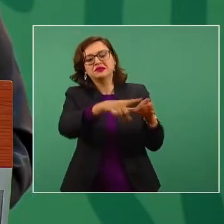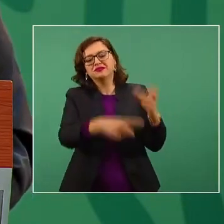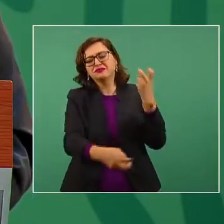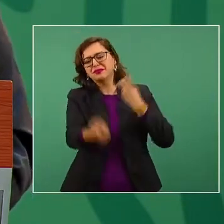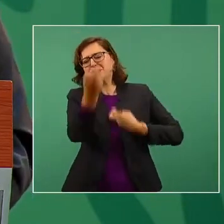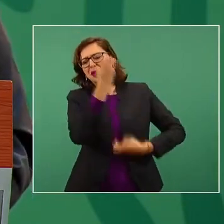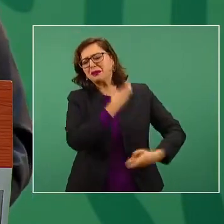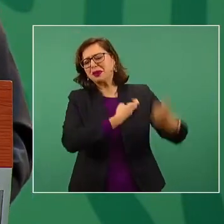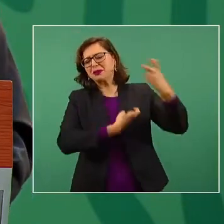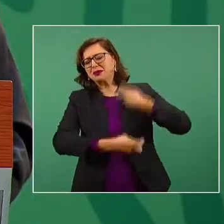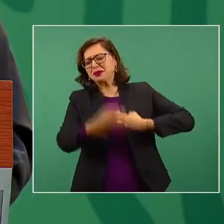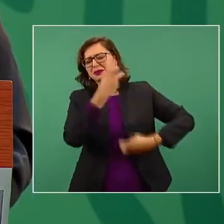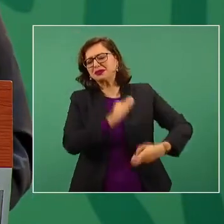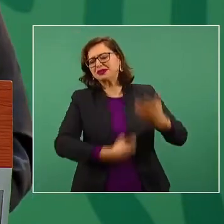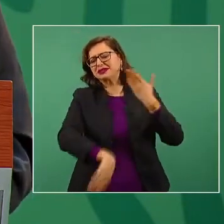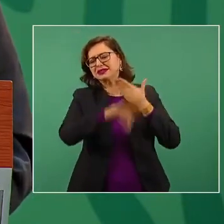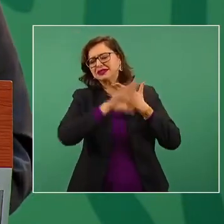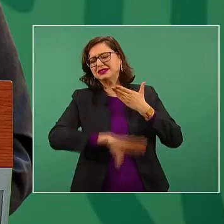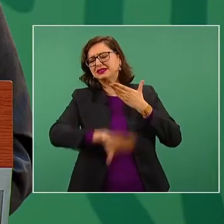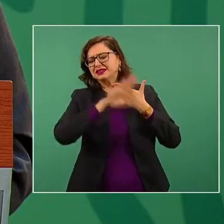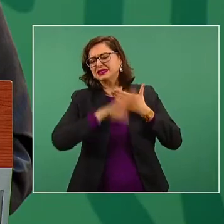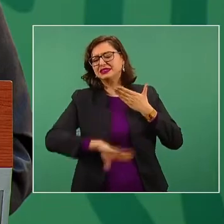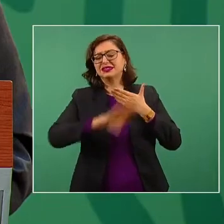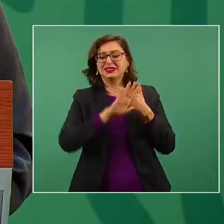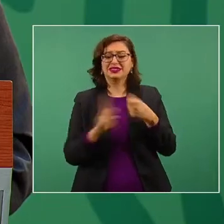ataques, todos los días.